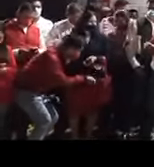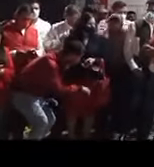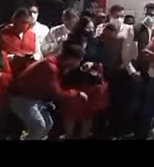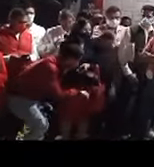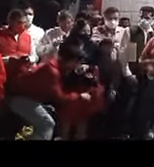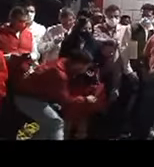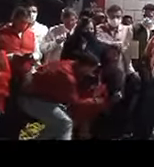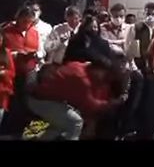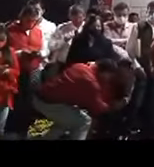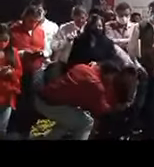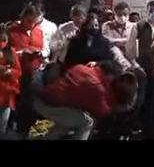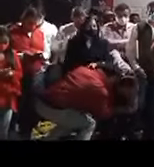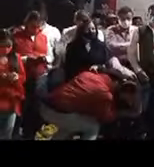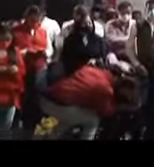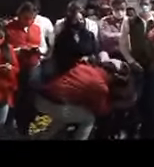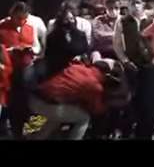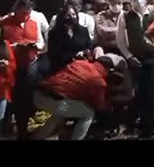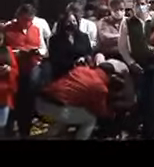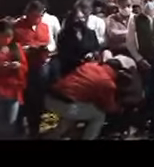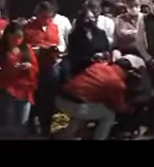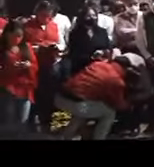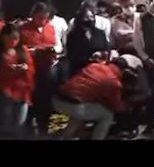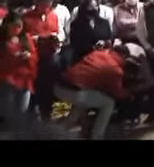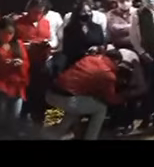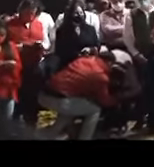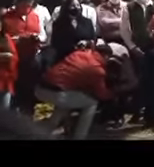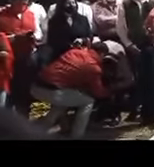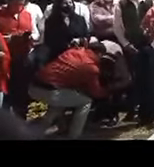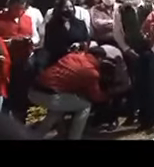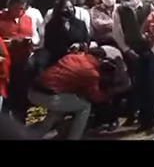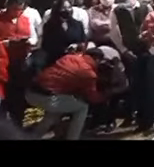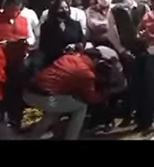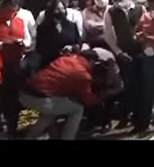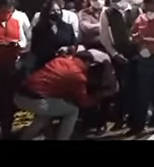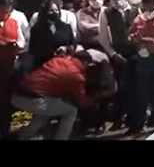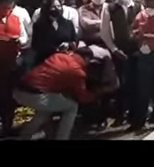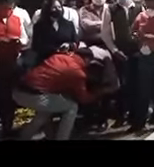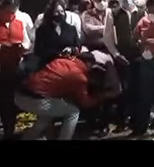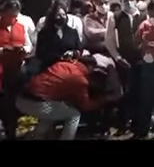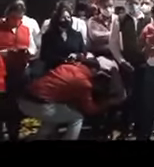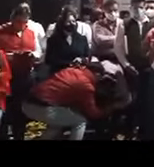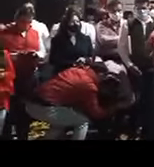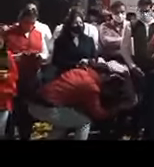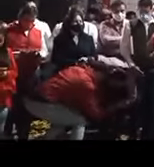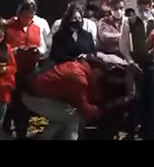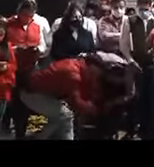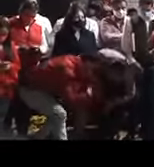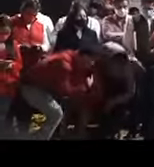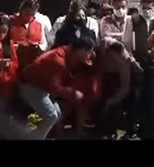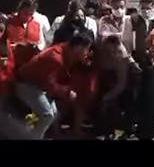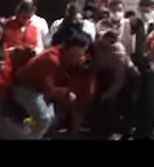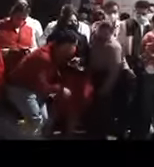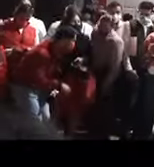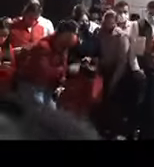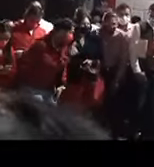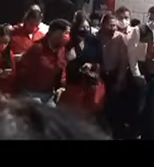de drenaje de las principales comunidades y de la propia cabecera municipal. Impulsaremos un programa